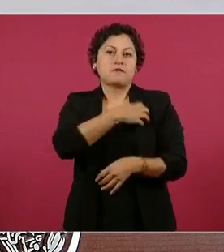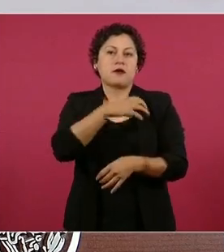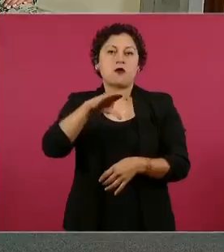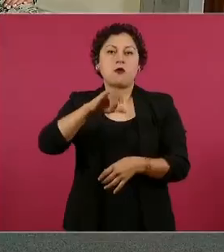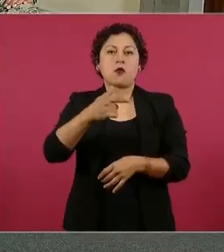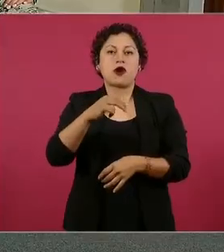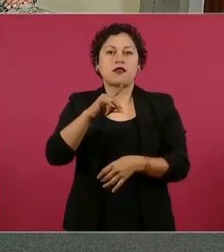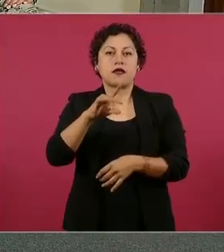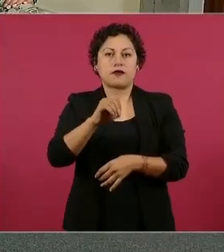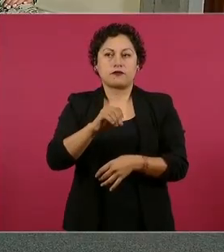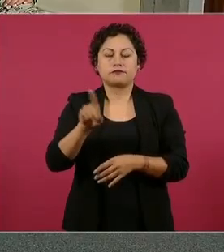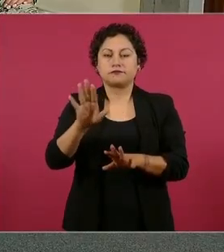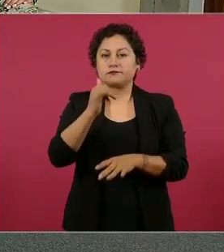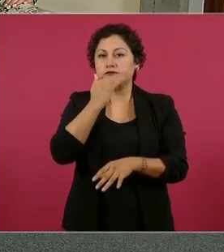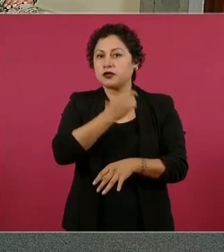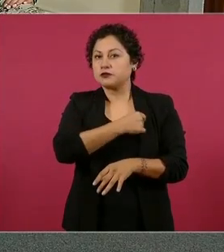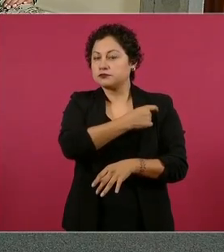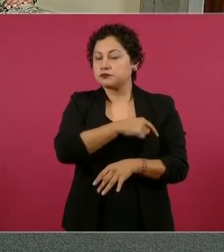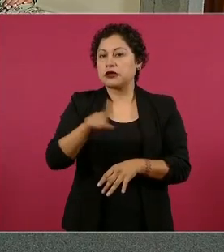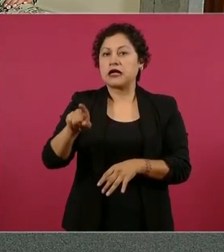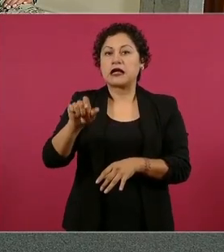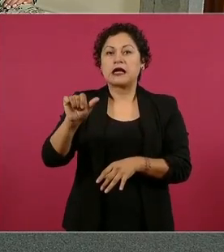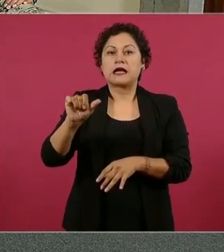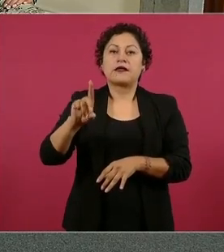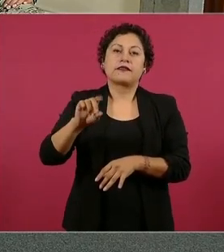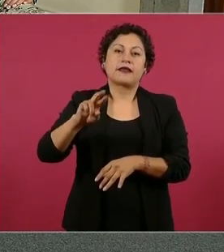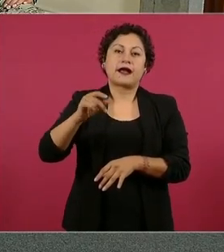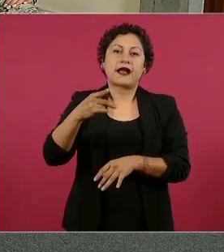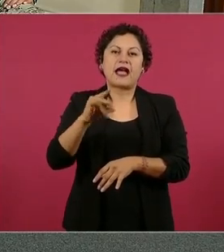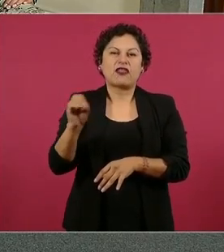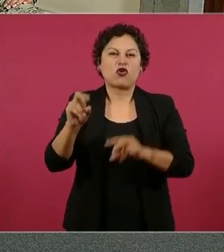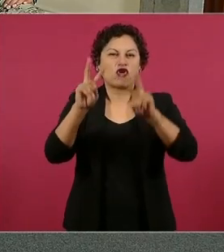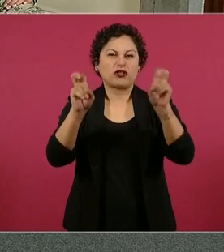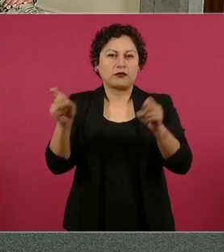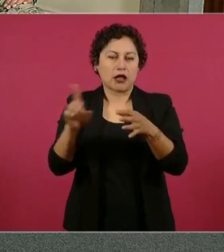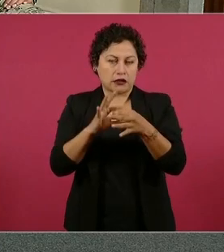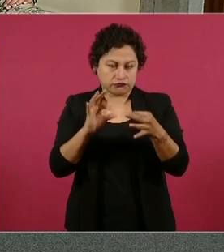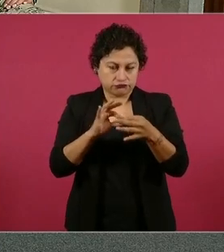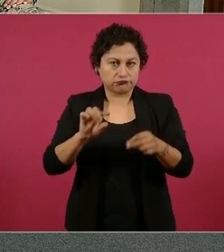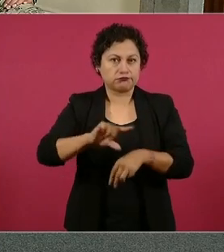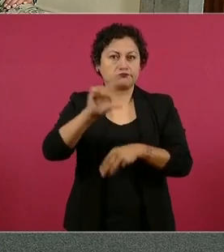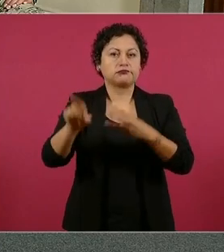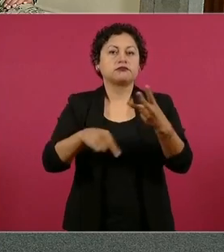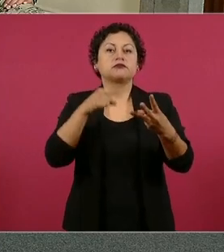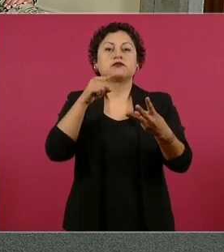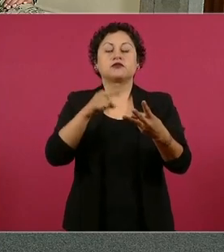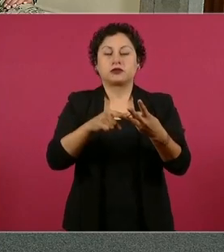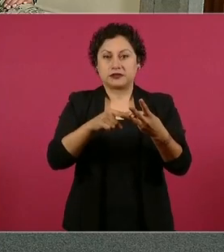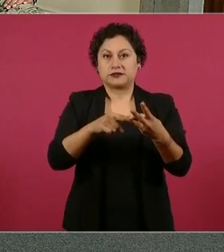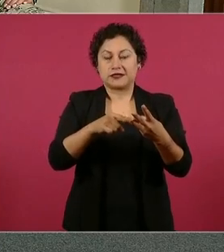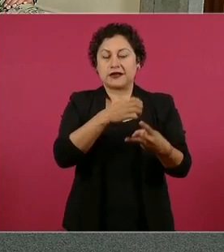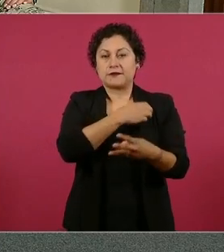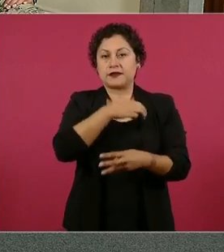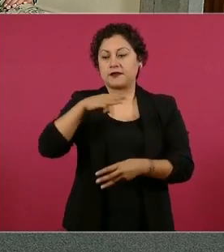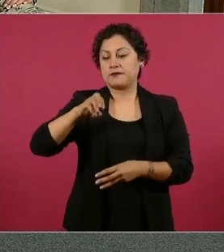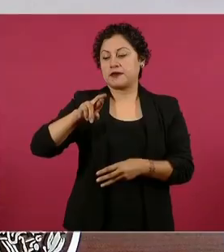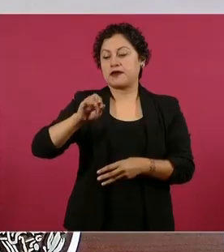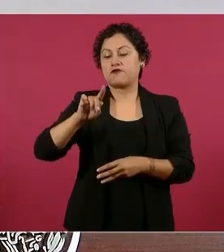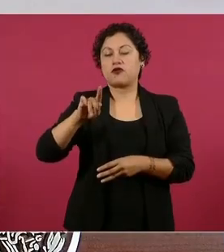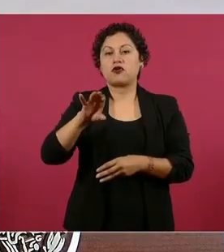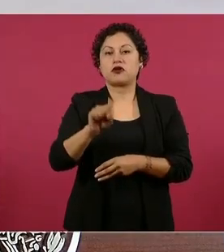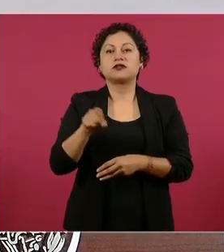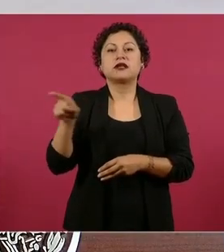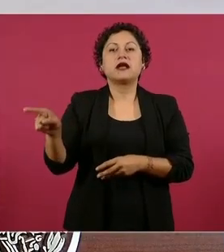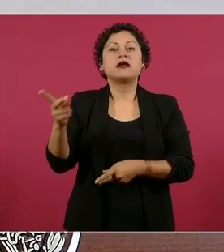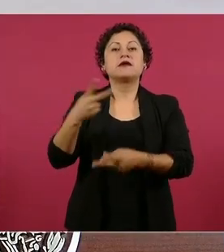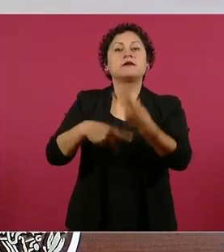el contraalmirante Guardado nos va a hablar sobre el dragado, y por último el capitán Miraflores, que nos va a hablar sobre el sargazo, toda la implementación